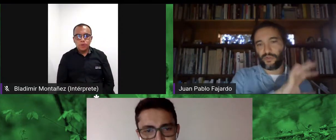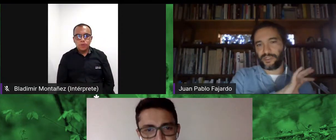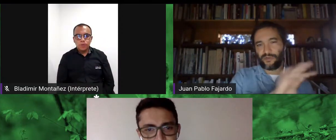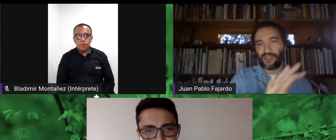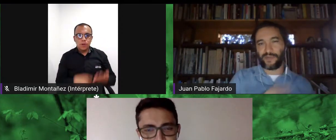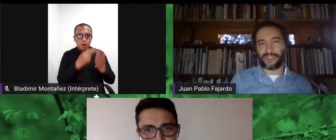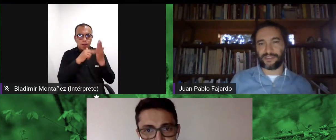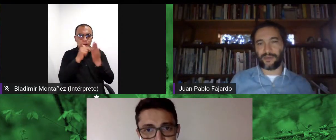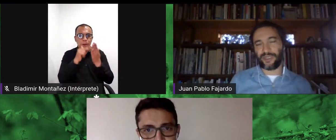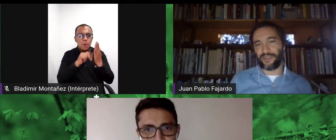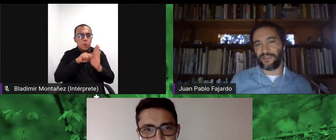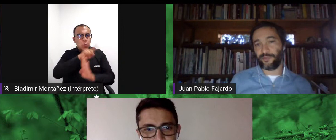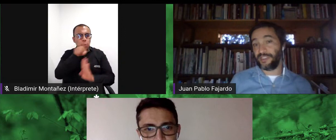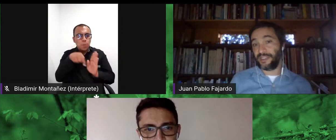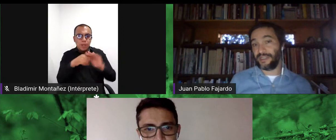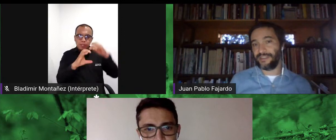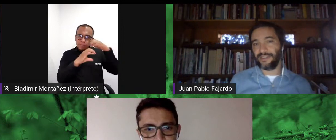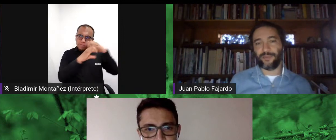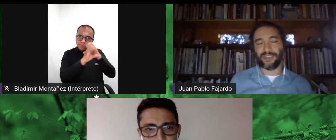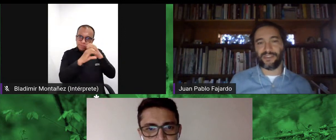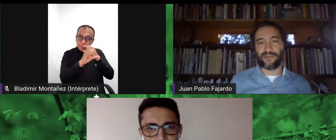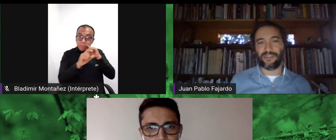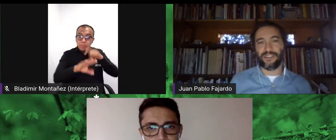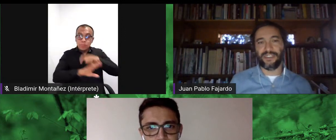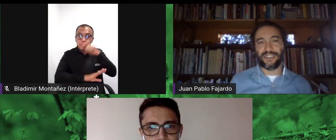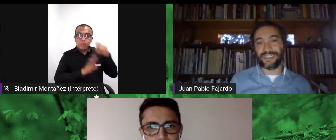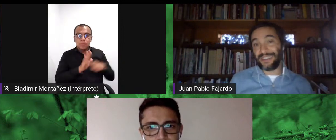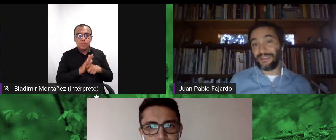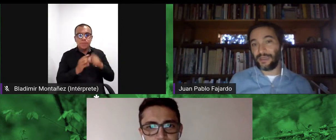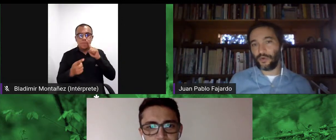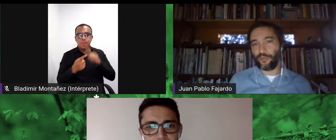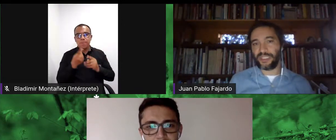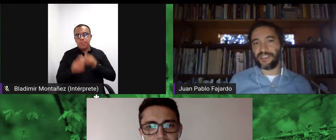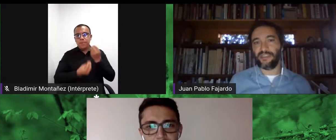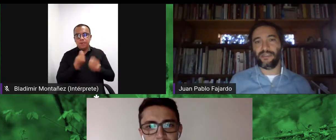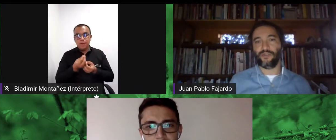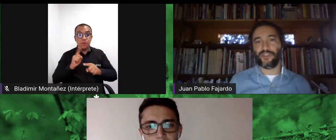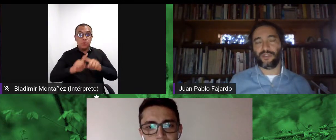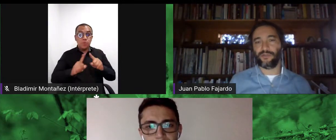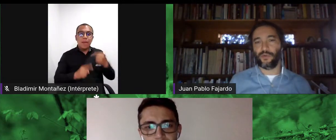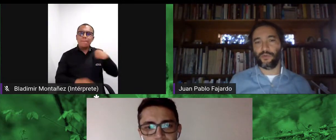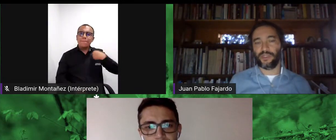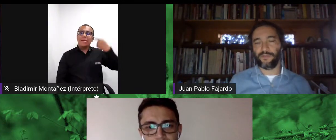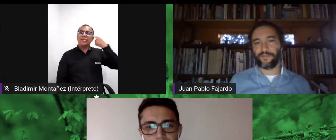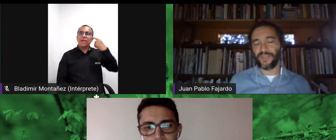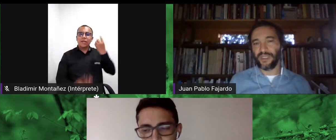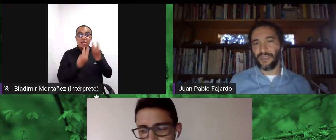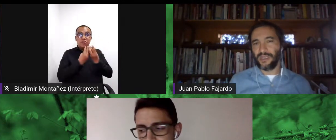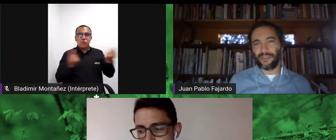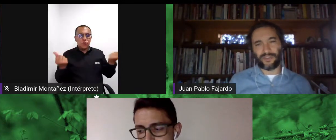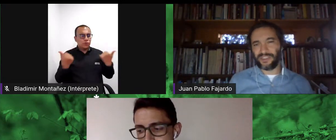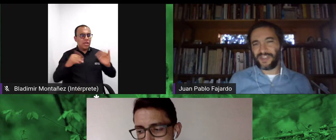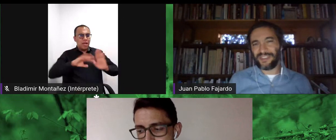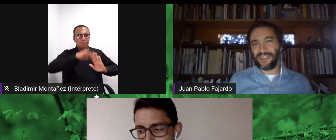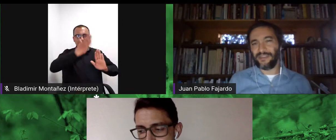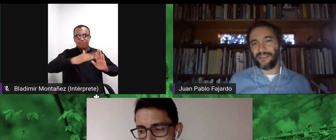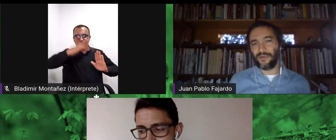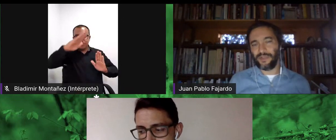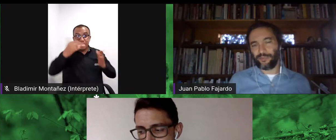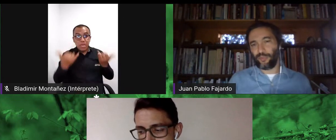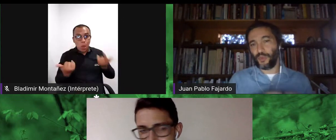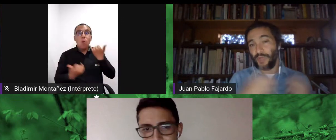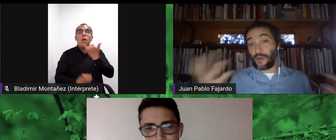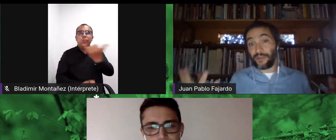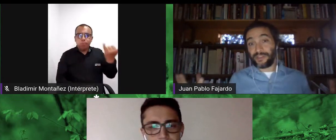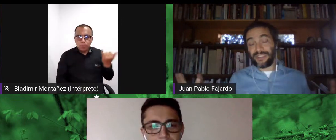digamos, en Torca con cámaras trampa, que era una especie casi que se pensaba extinta o no presente en los cerros de Bogotá. Uh-huh. Entonces es fascinante,